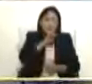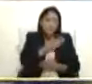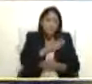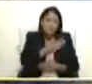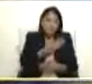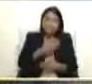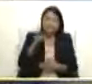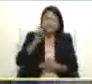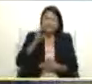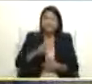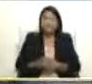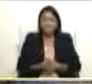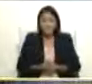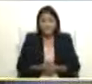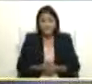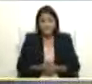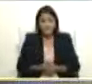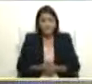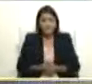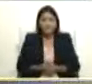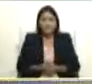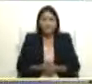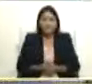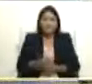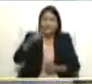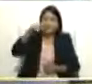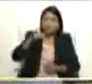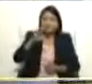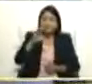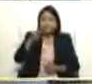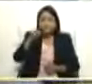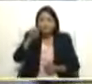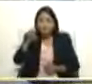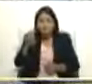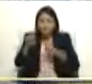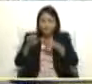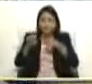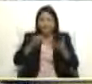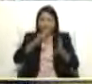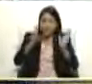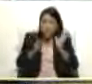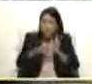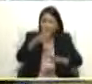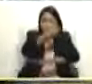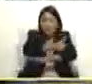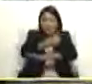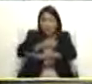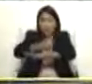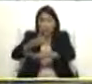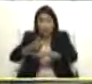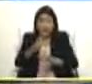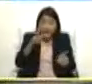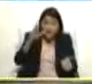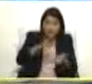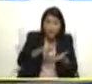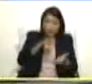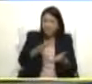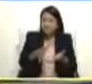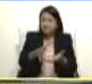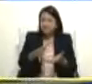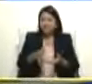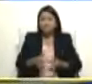Venezuela. El Consejo Nacional Electoral por unanimidad aprobó